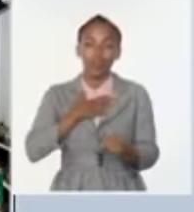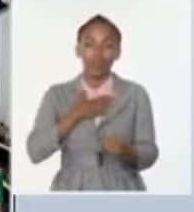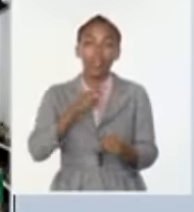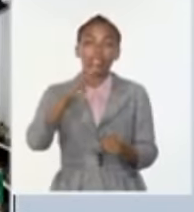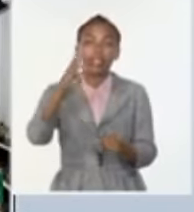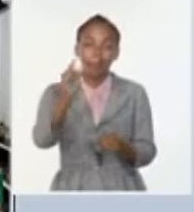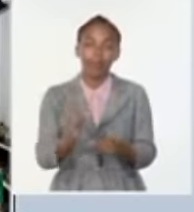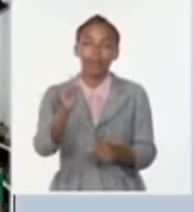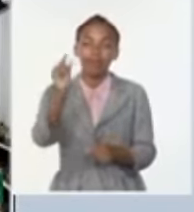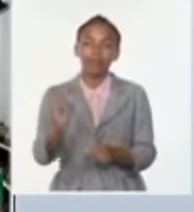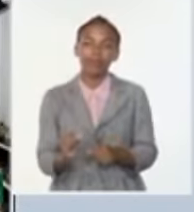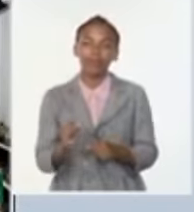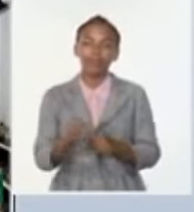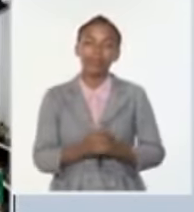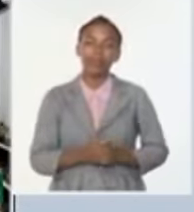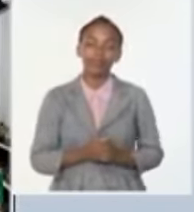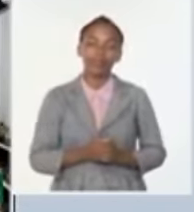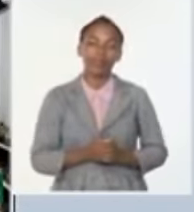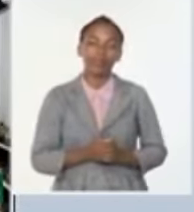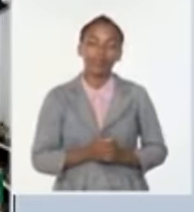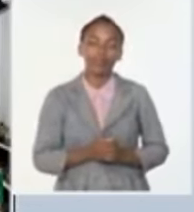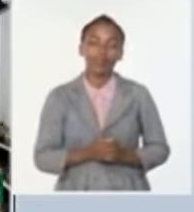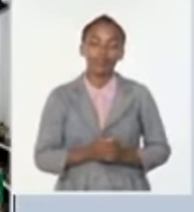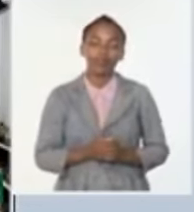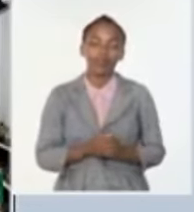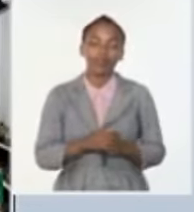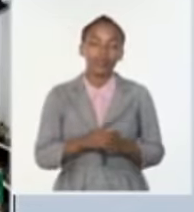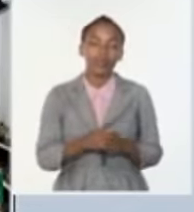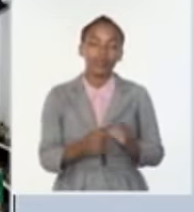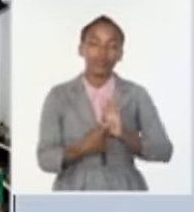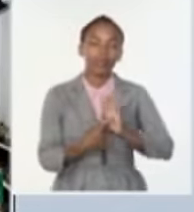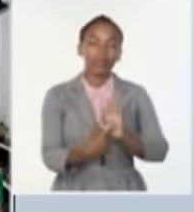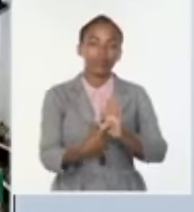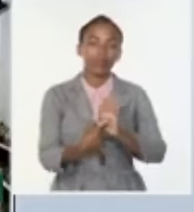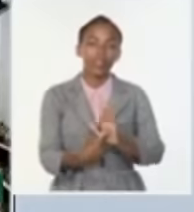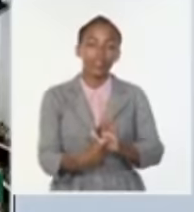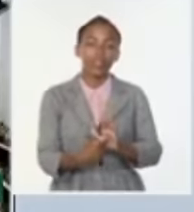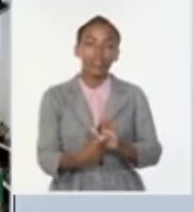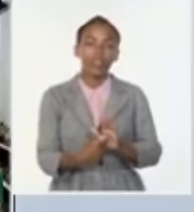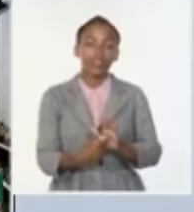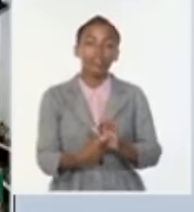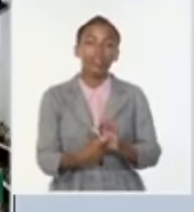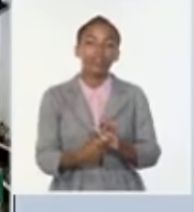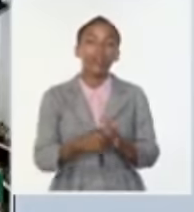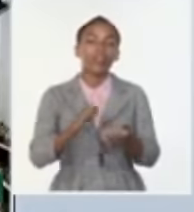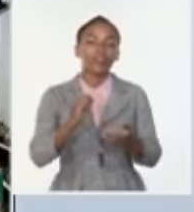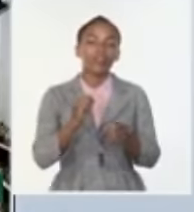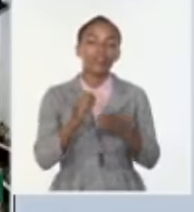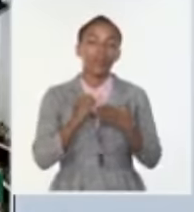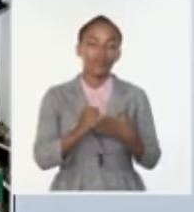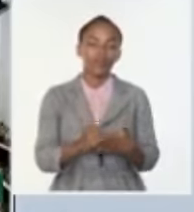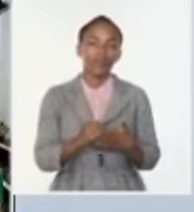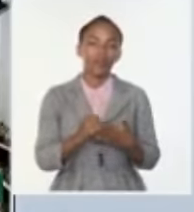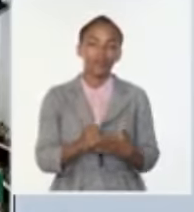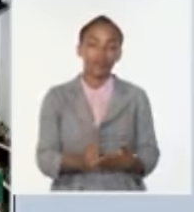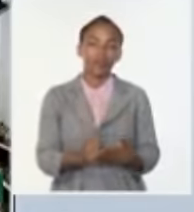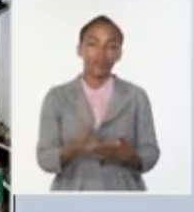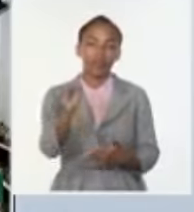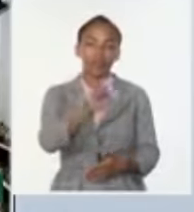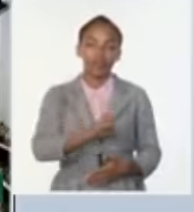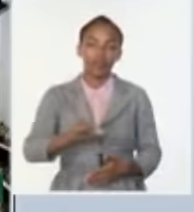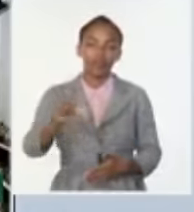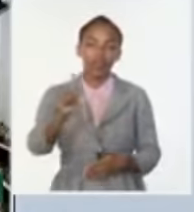Se establece la obligatoriedad de filiación a la seguridad social. Se amplían los plazos de aprobación